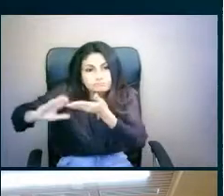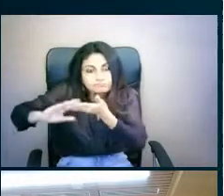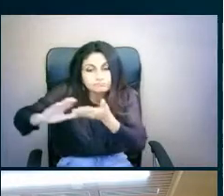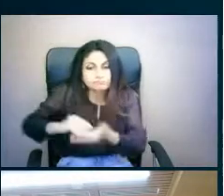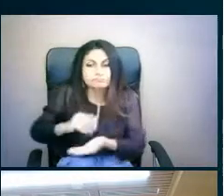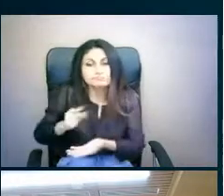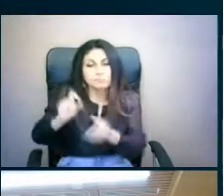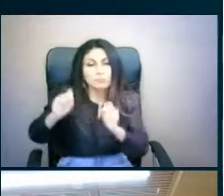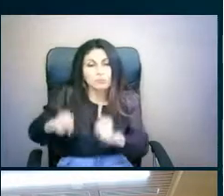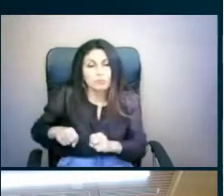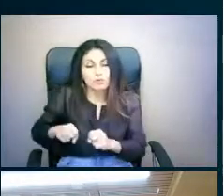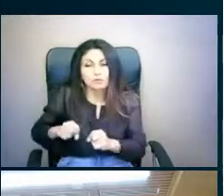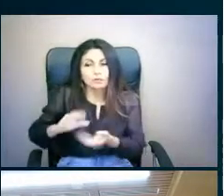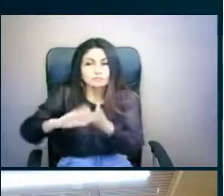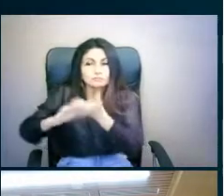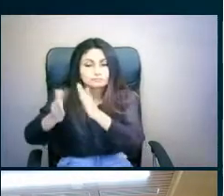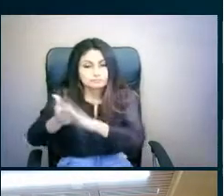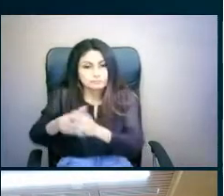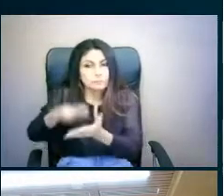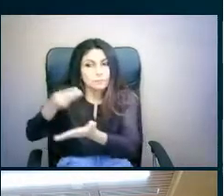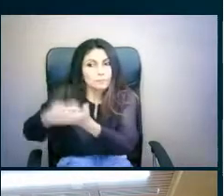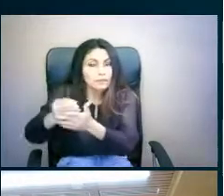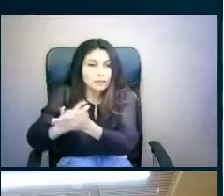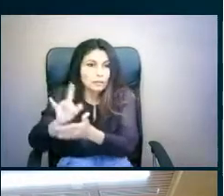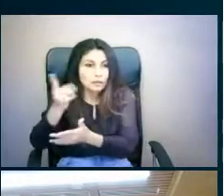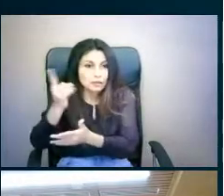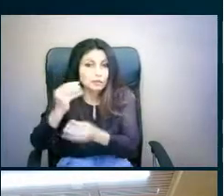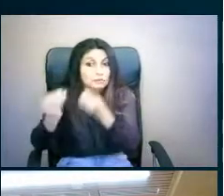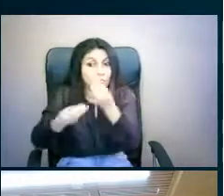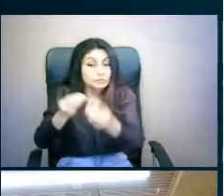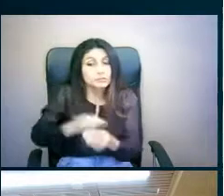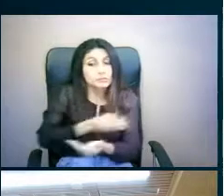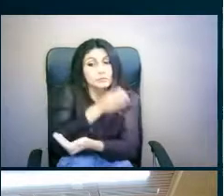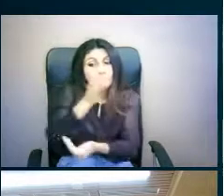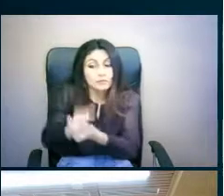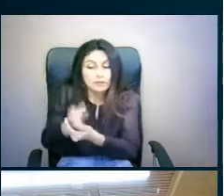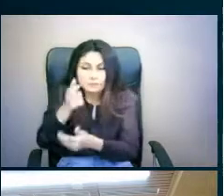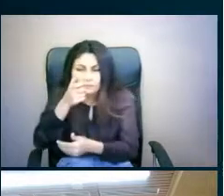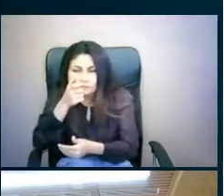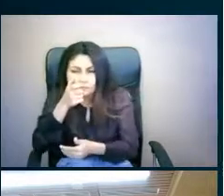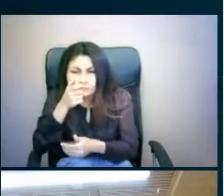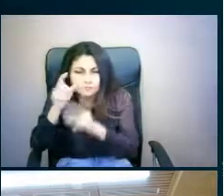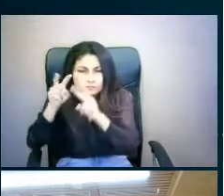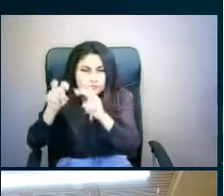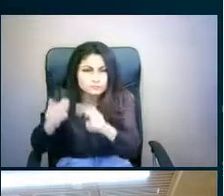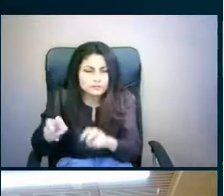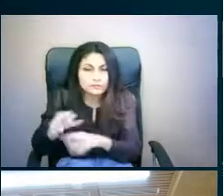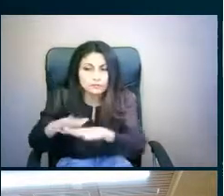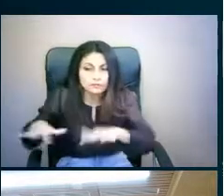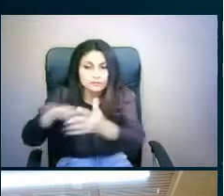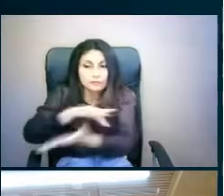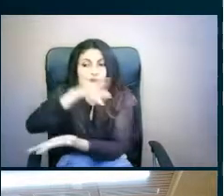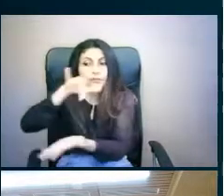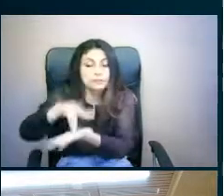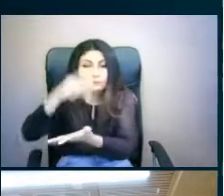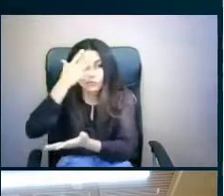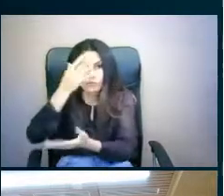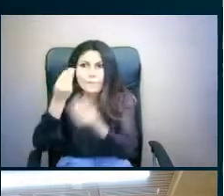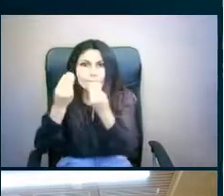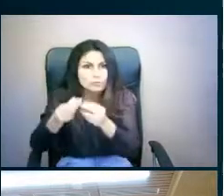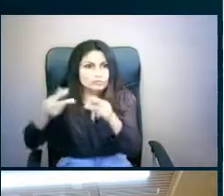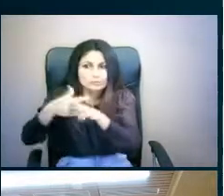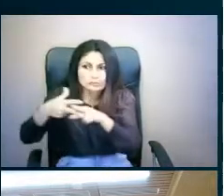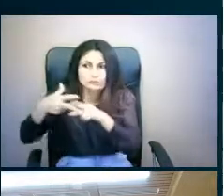identificar posibles segmentos de clientes a los que se le debe hacer una inspección minuciosa en sitio, ya que han sobrepasado los indicadores de